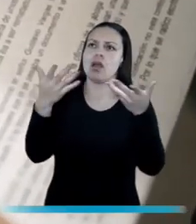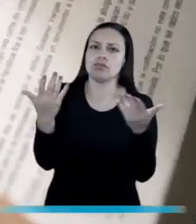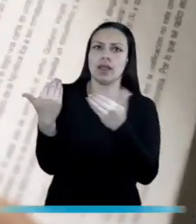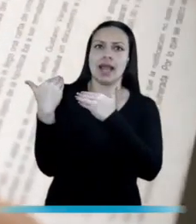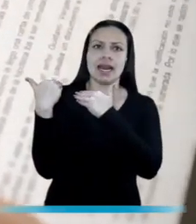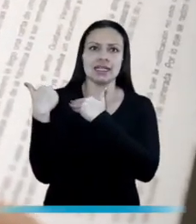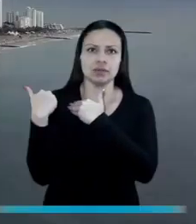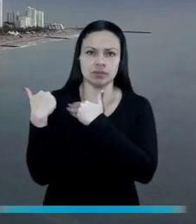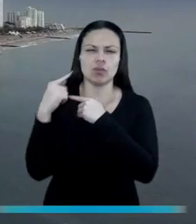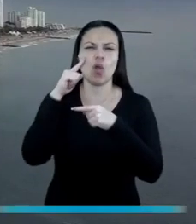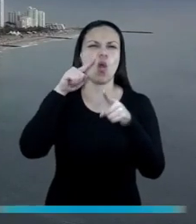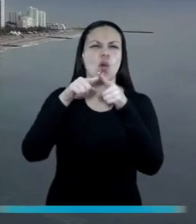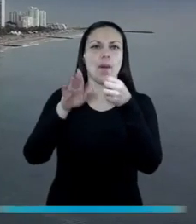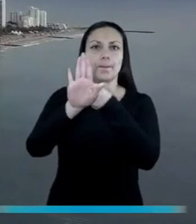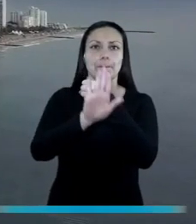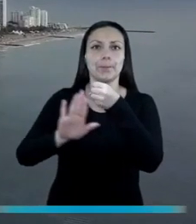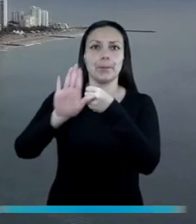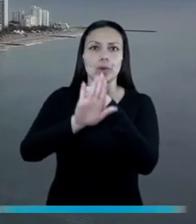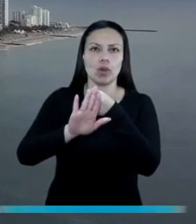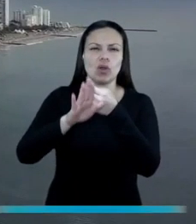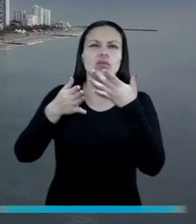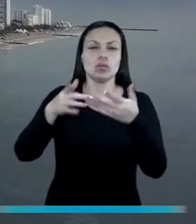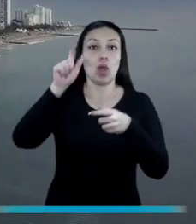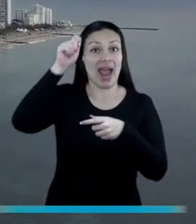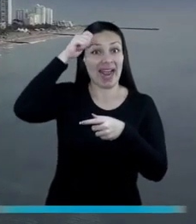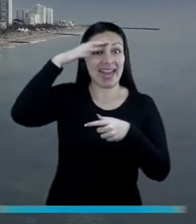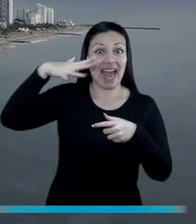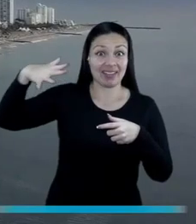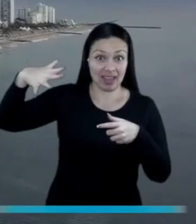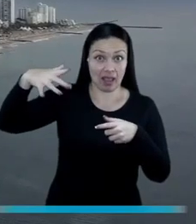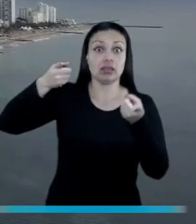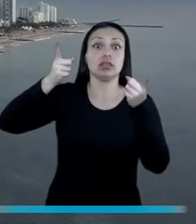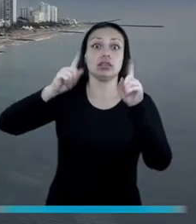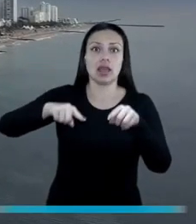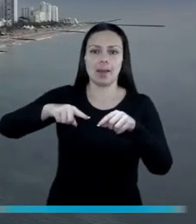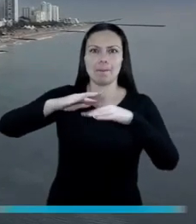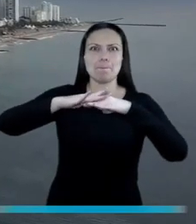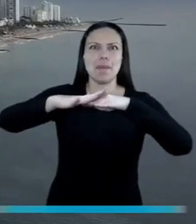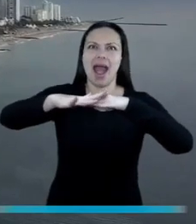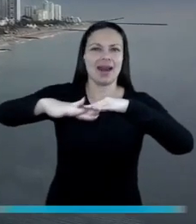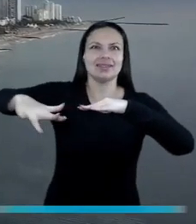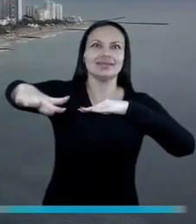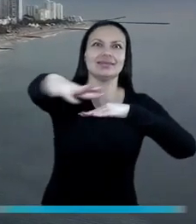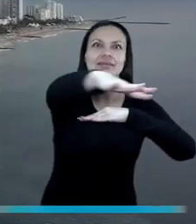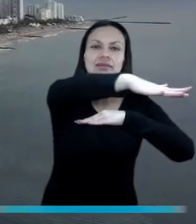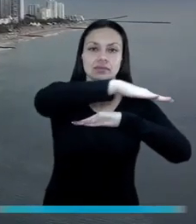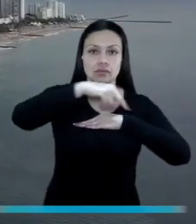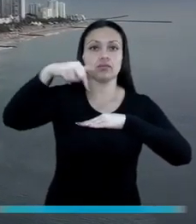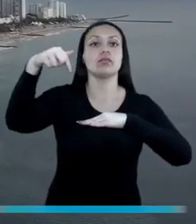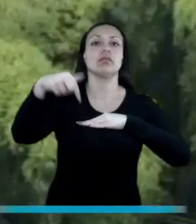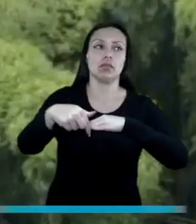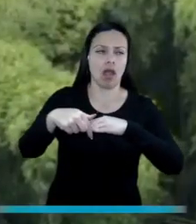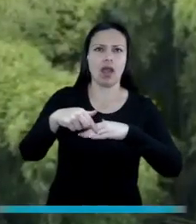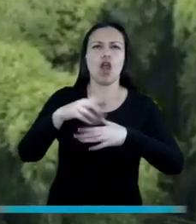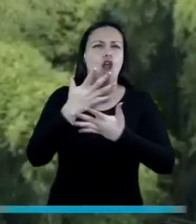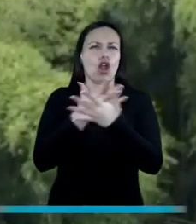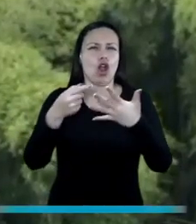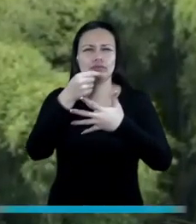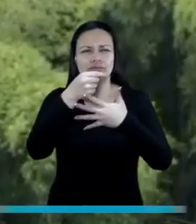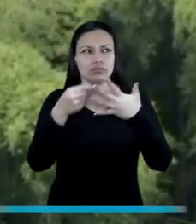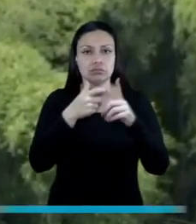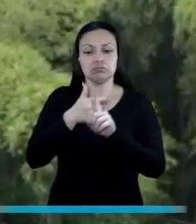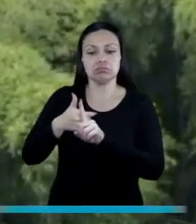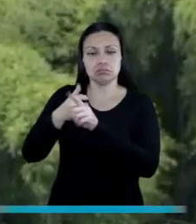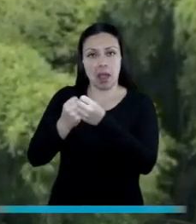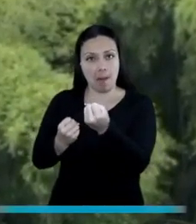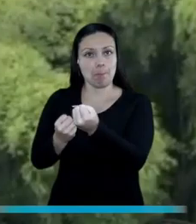entidades del SINA que tienen responsabilidad para proteger la Bahía de Cartagena. Y por lo tanto, esto se une a una acción